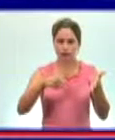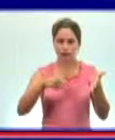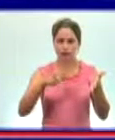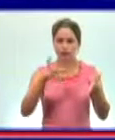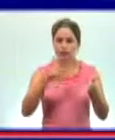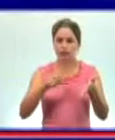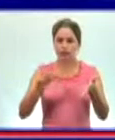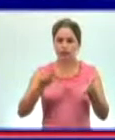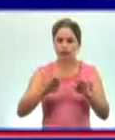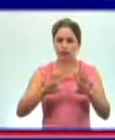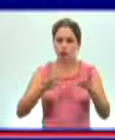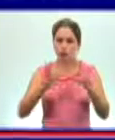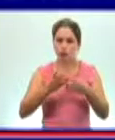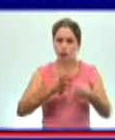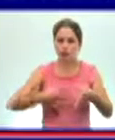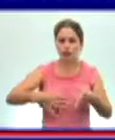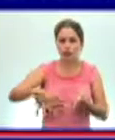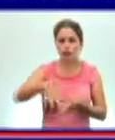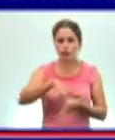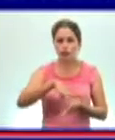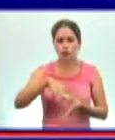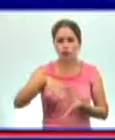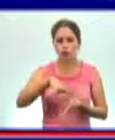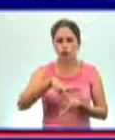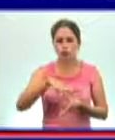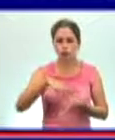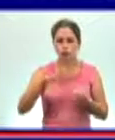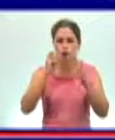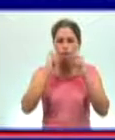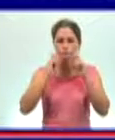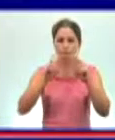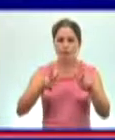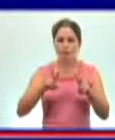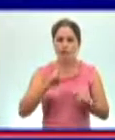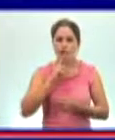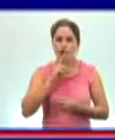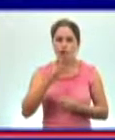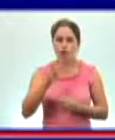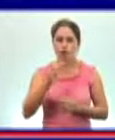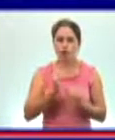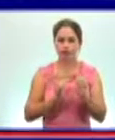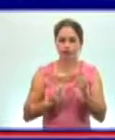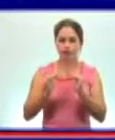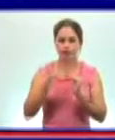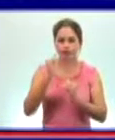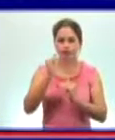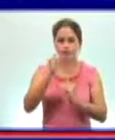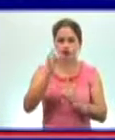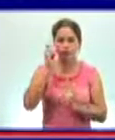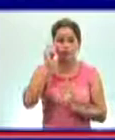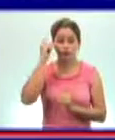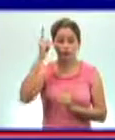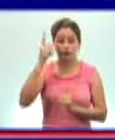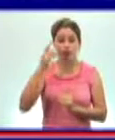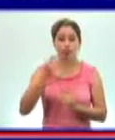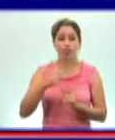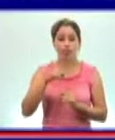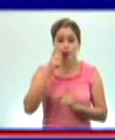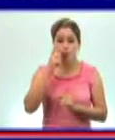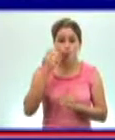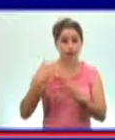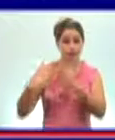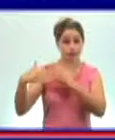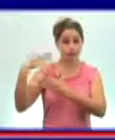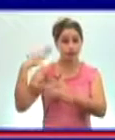era resultado de una evolución en la propia lógica de las especies anteriores. Sin embargo,